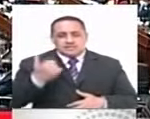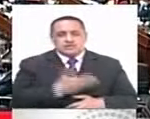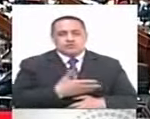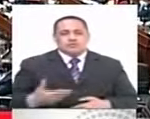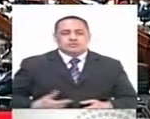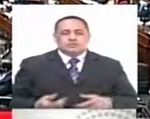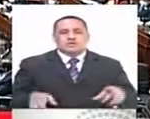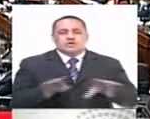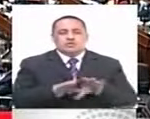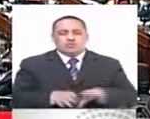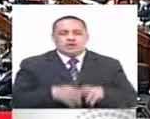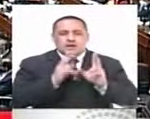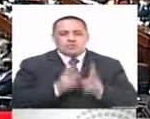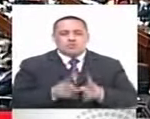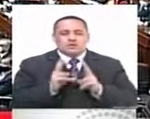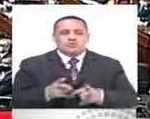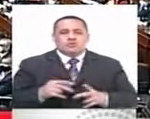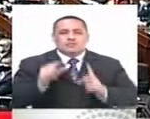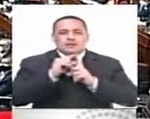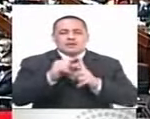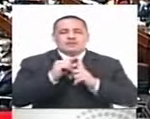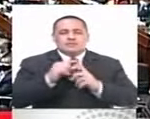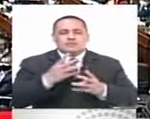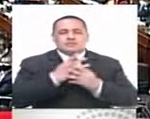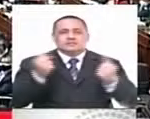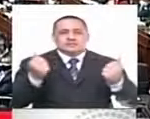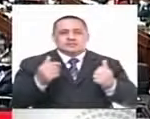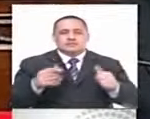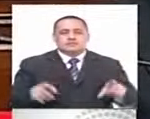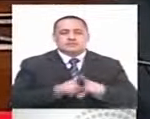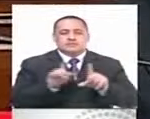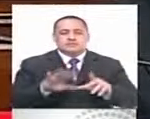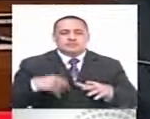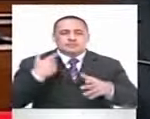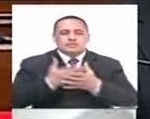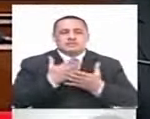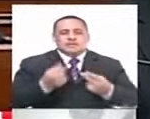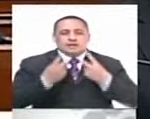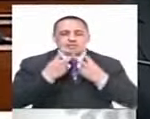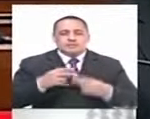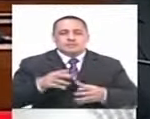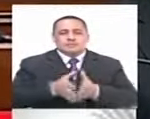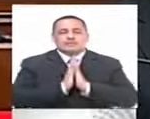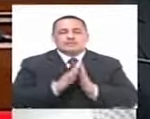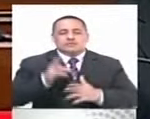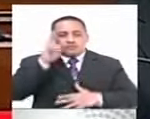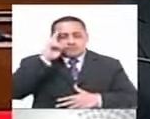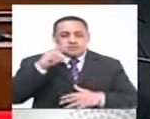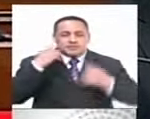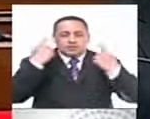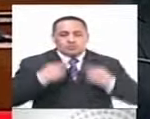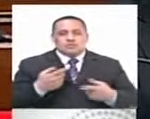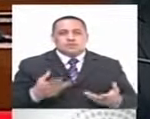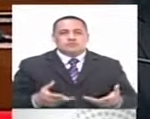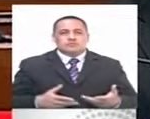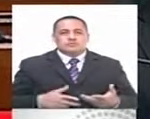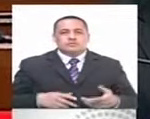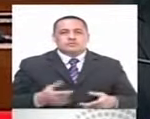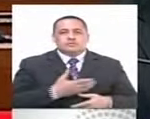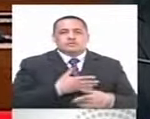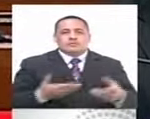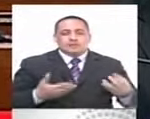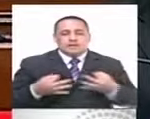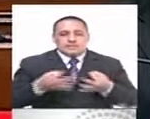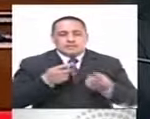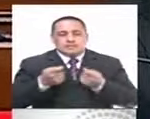y que sigamos escuchando palabras vacías. Vienen a exigirnos confianza, consenso,